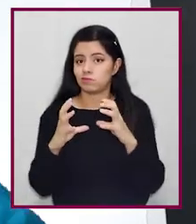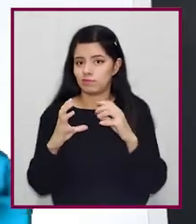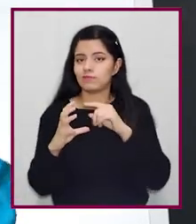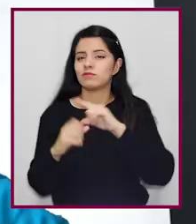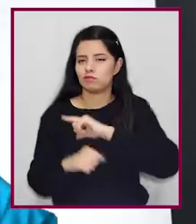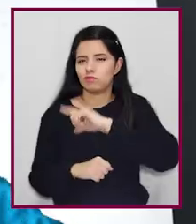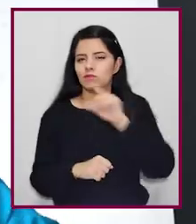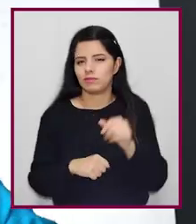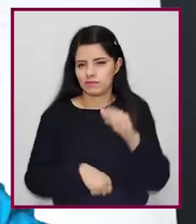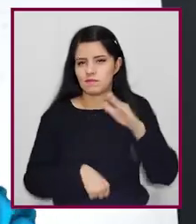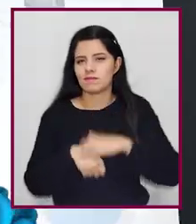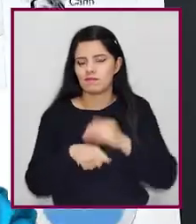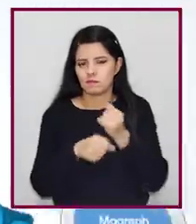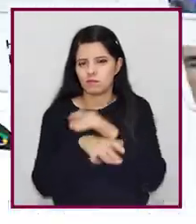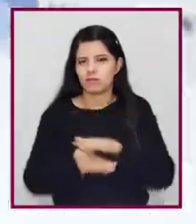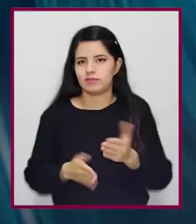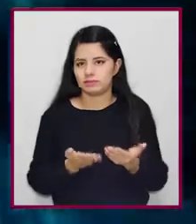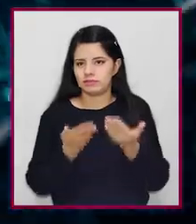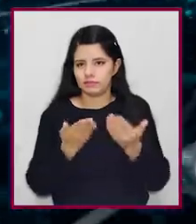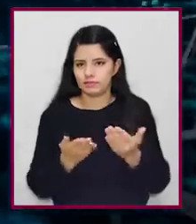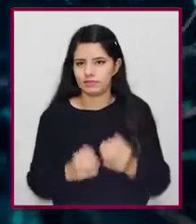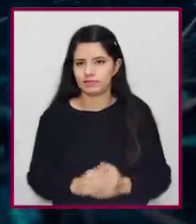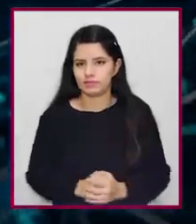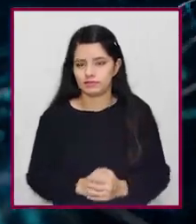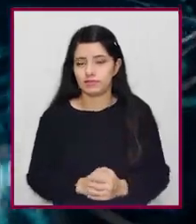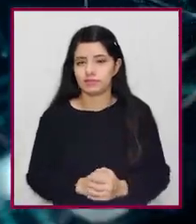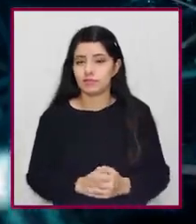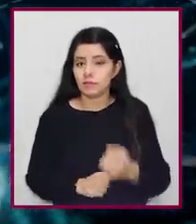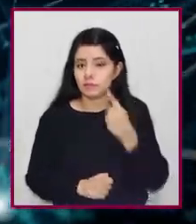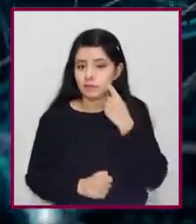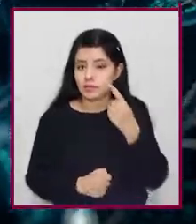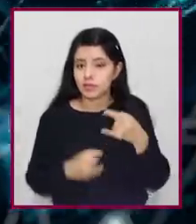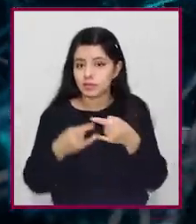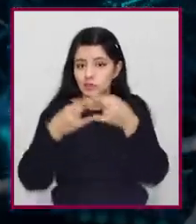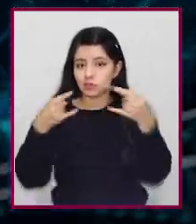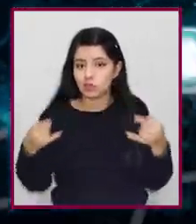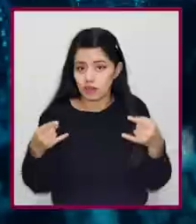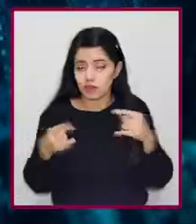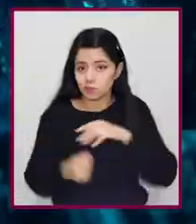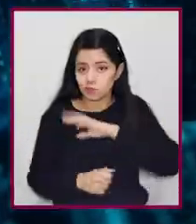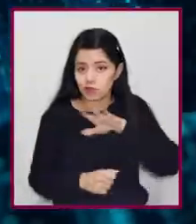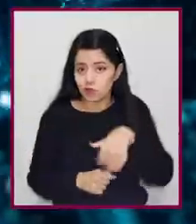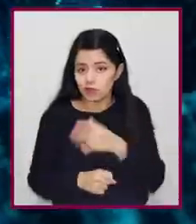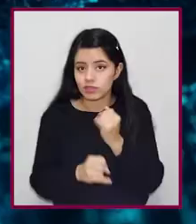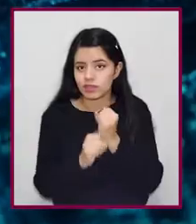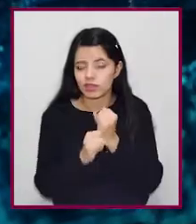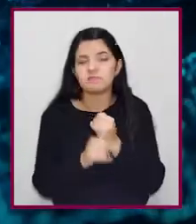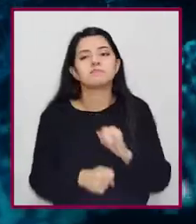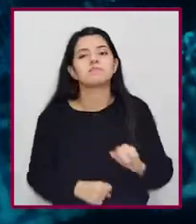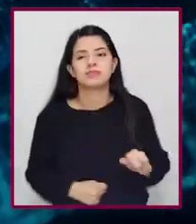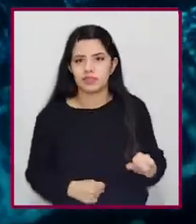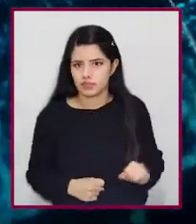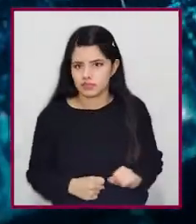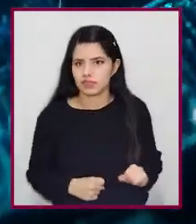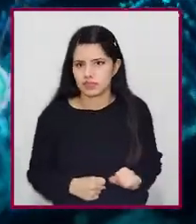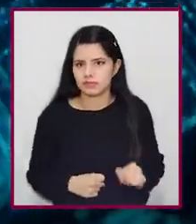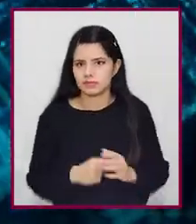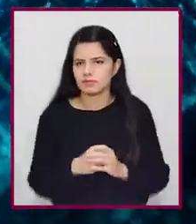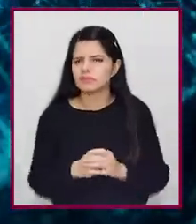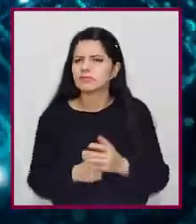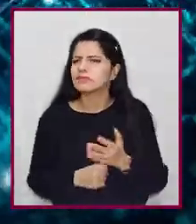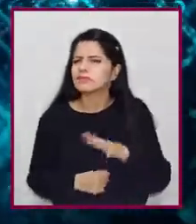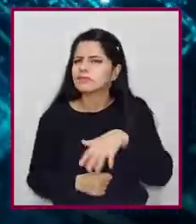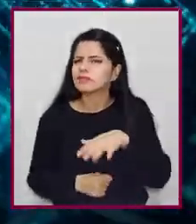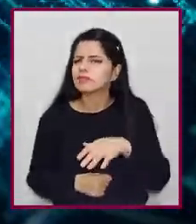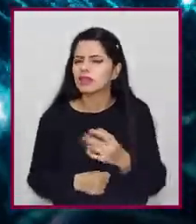de esto en un ratito. ¿Cómo viste la historia de los buscadores, Gaby? Bien interesante. Oye, ¿y qué onda con